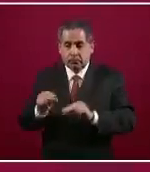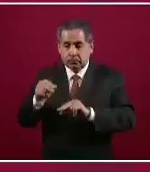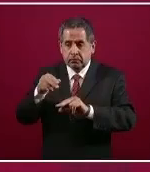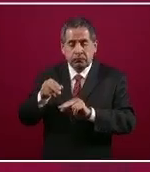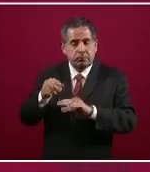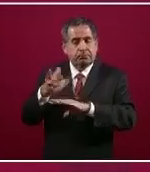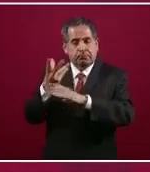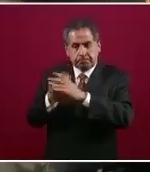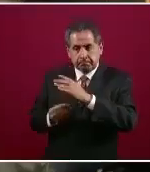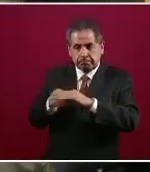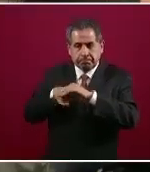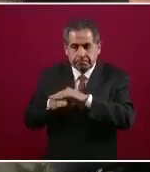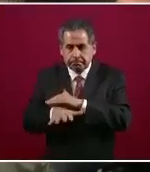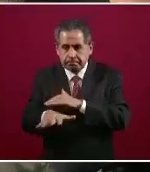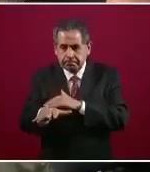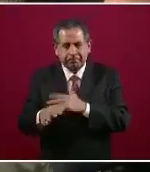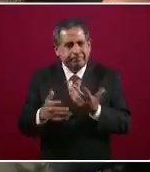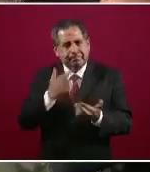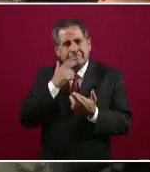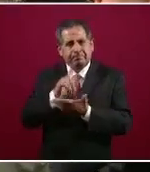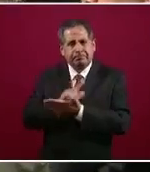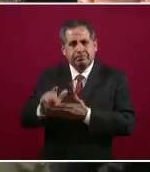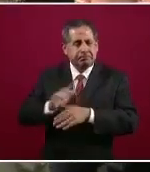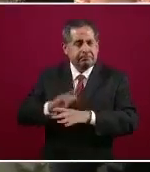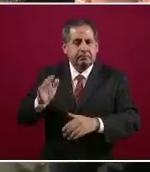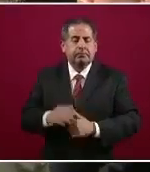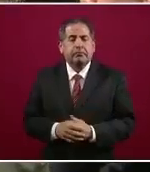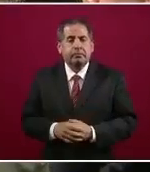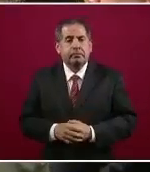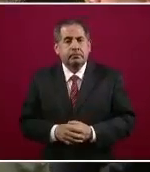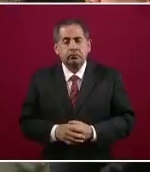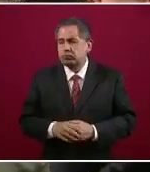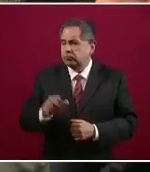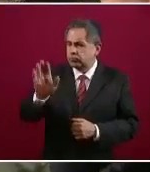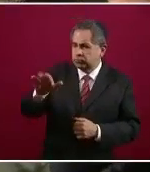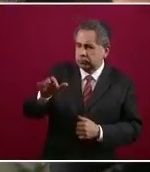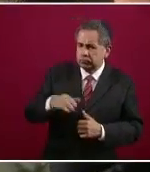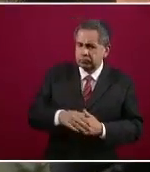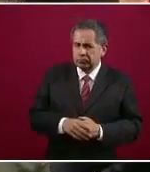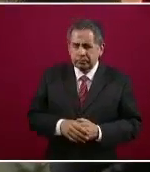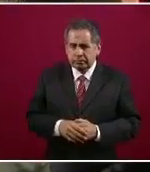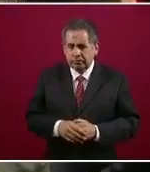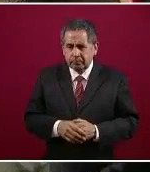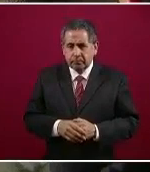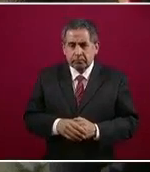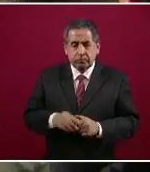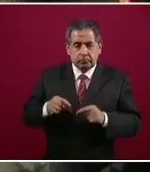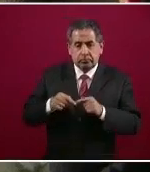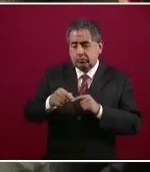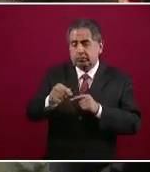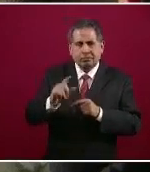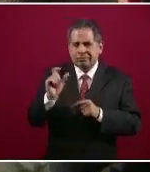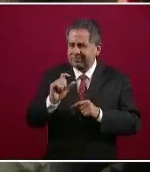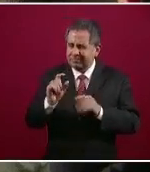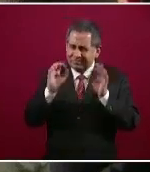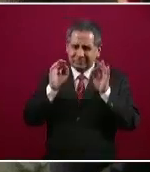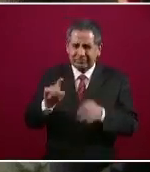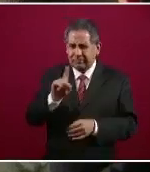mucho menos. O sea, que ya no haya, digamos, ningún trabajador y que esté operando al